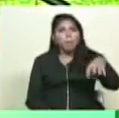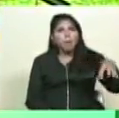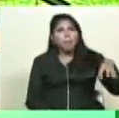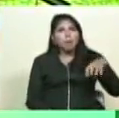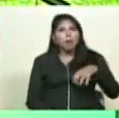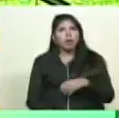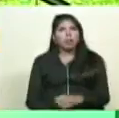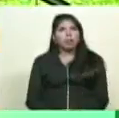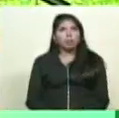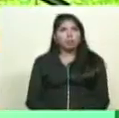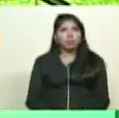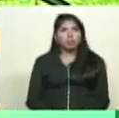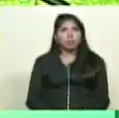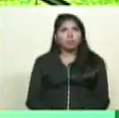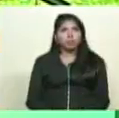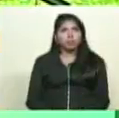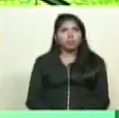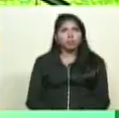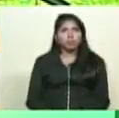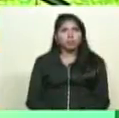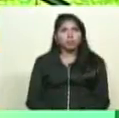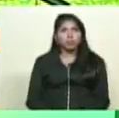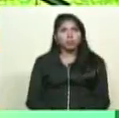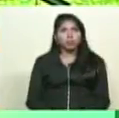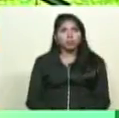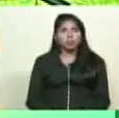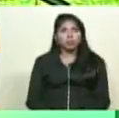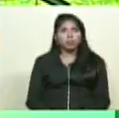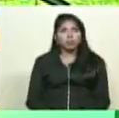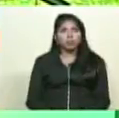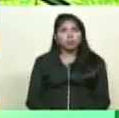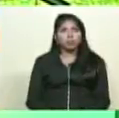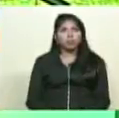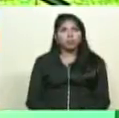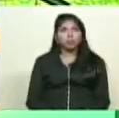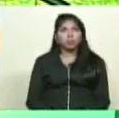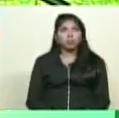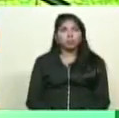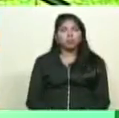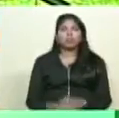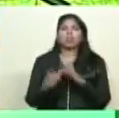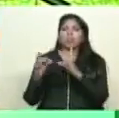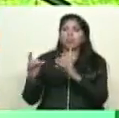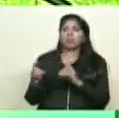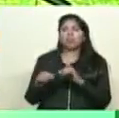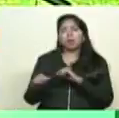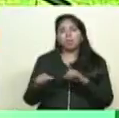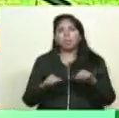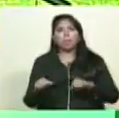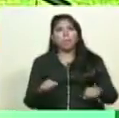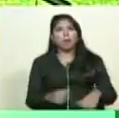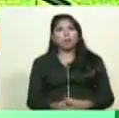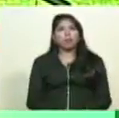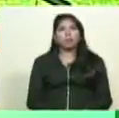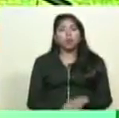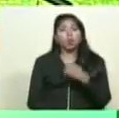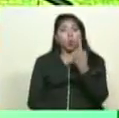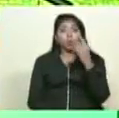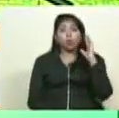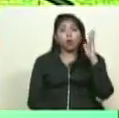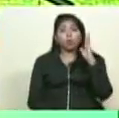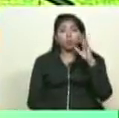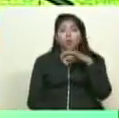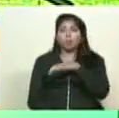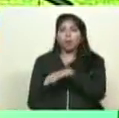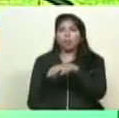para cosas concretas, soluciones, propuestas, fortalecimiento, medidas, acciones. Y un Congreso por cada estado